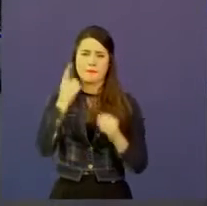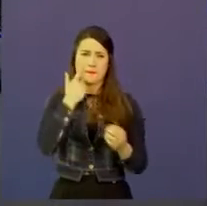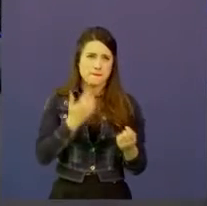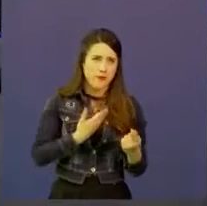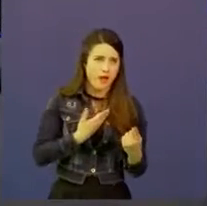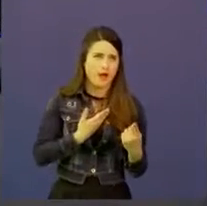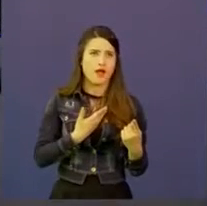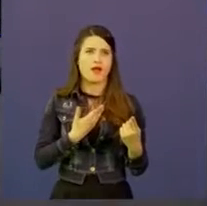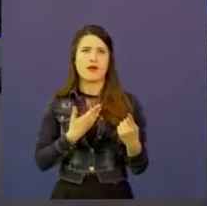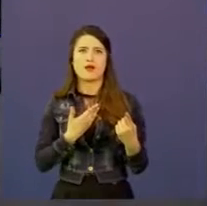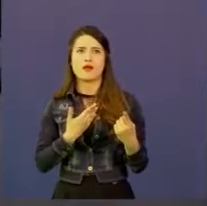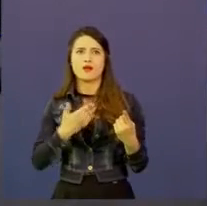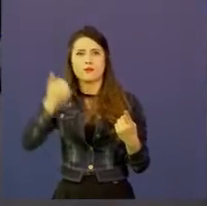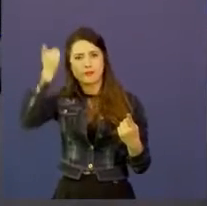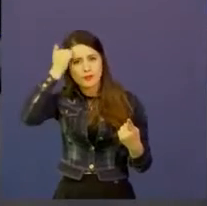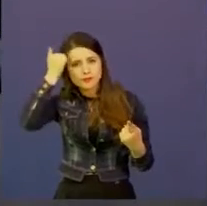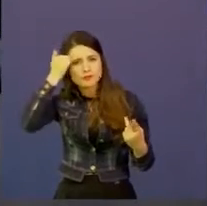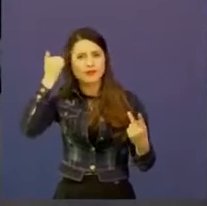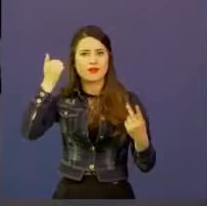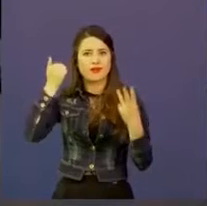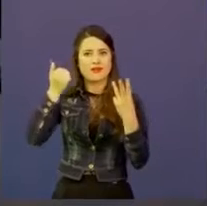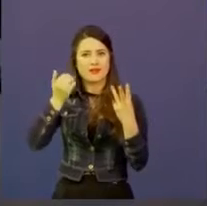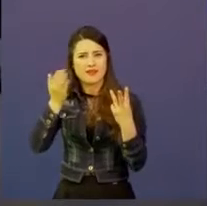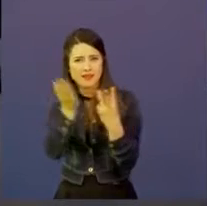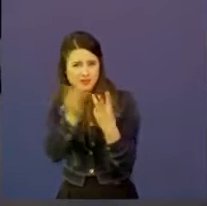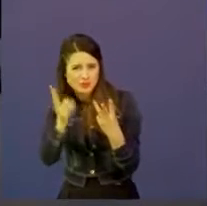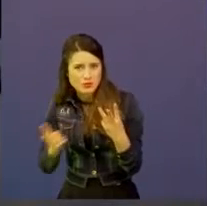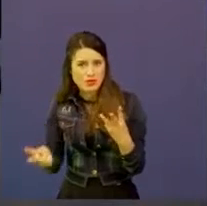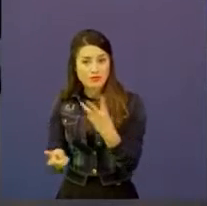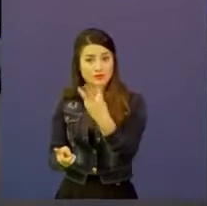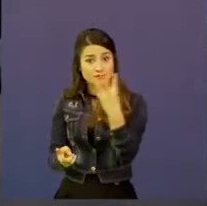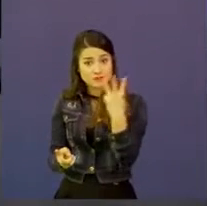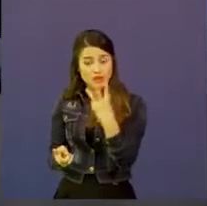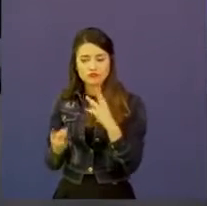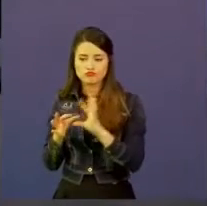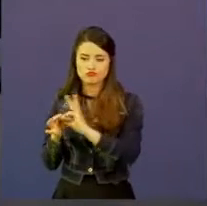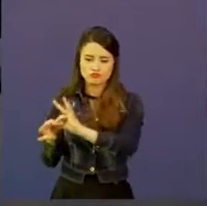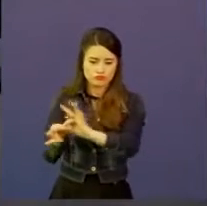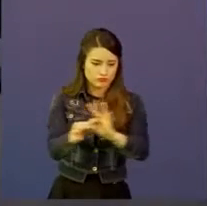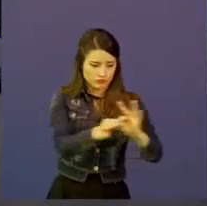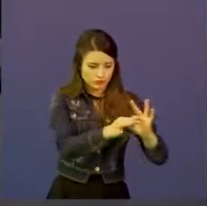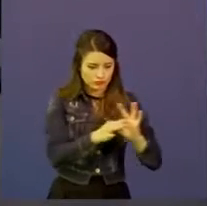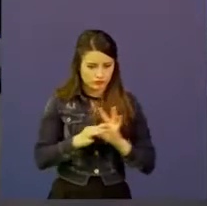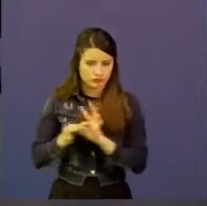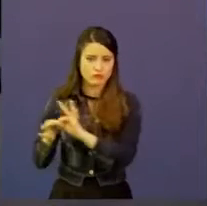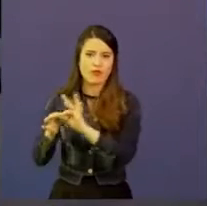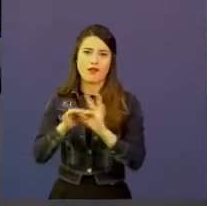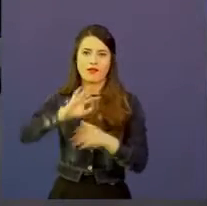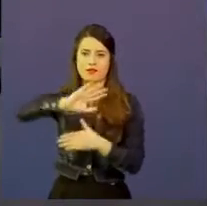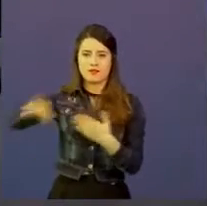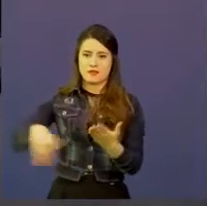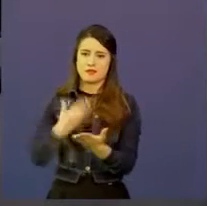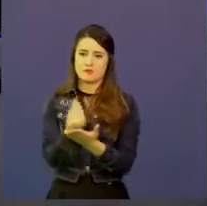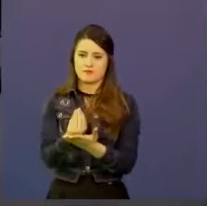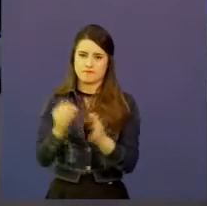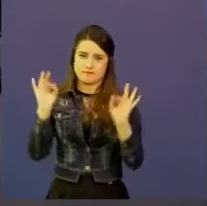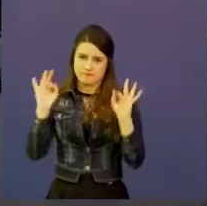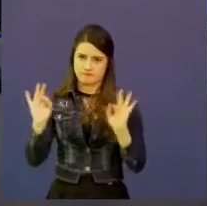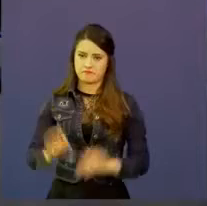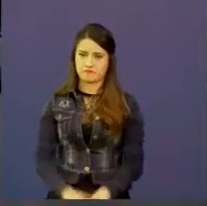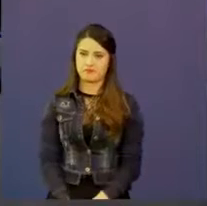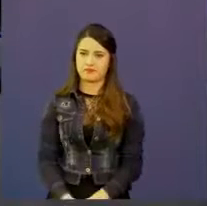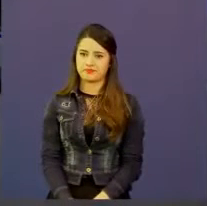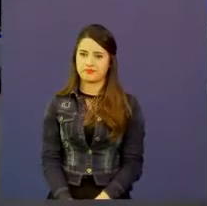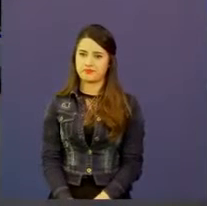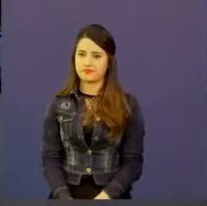padres, los estudiantes deberíamos estar mucho más articulados para poder tener mejores resultados. ¿Creen ustedes